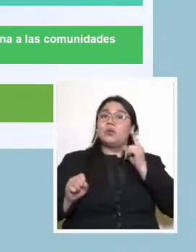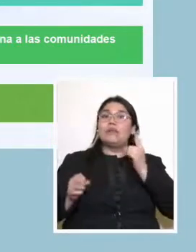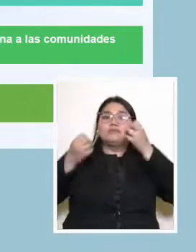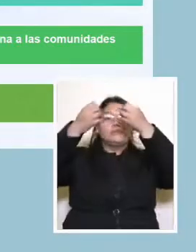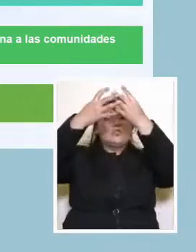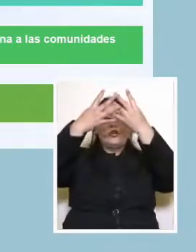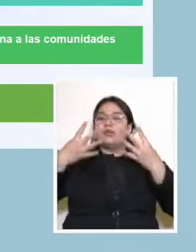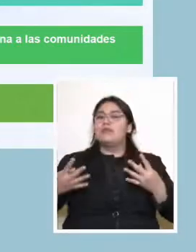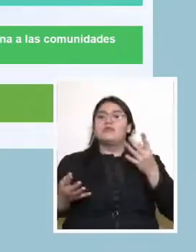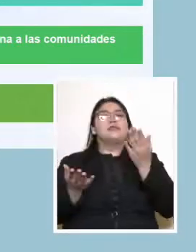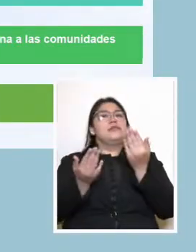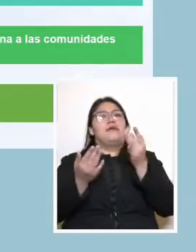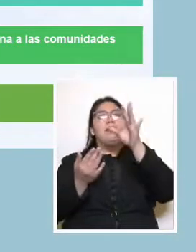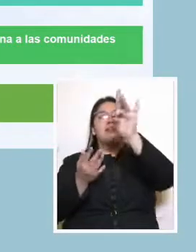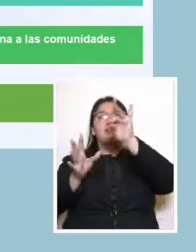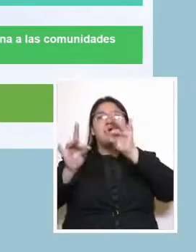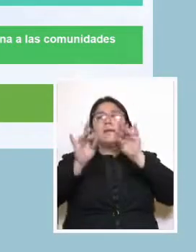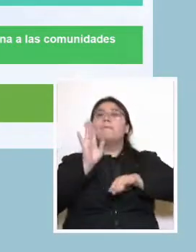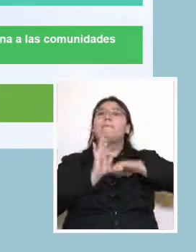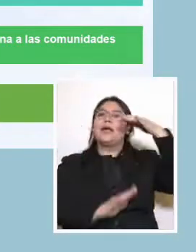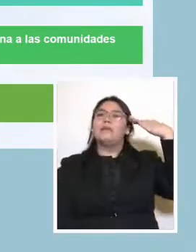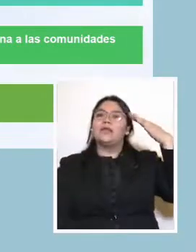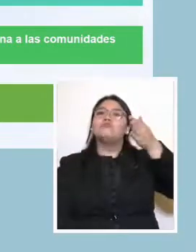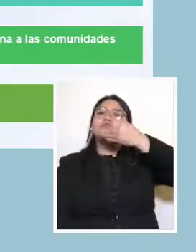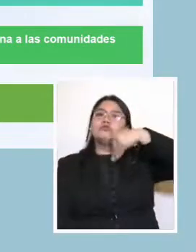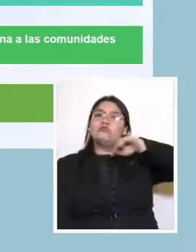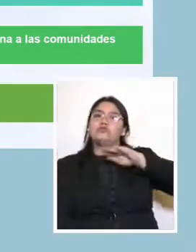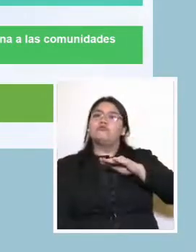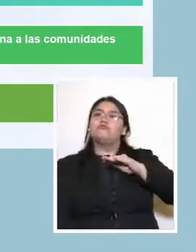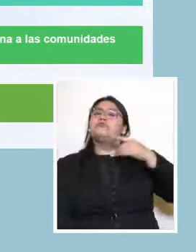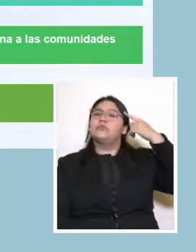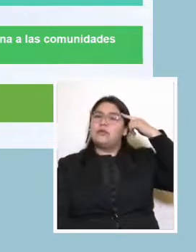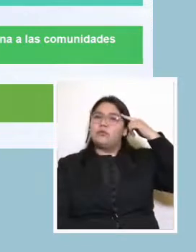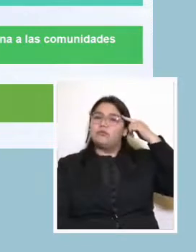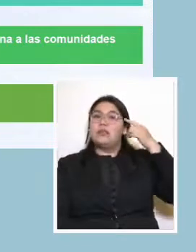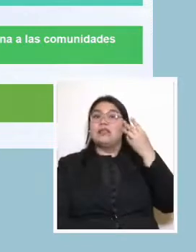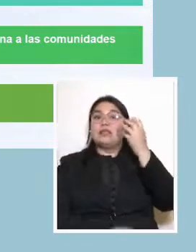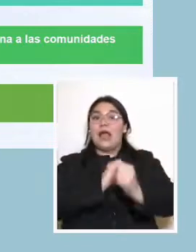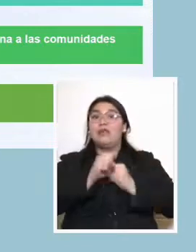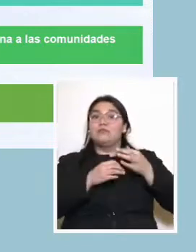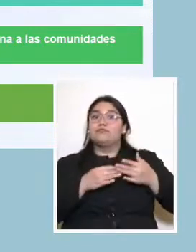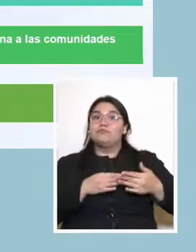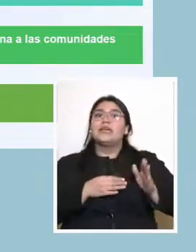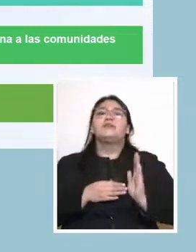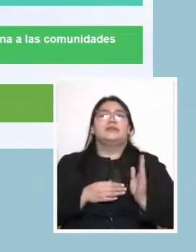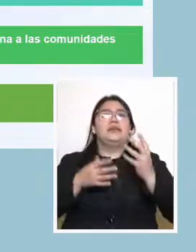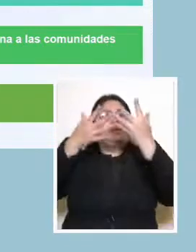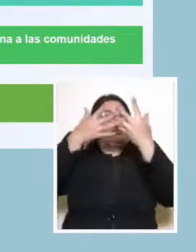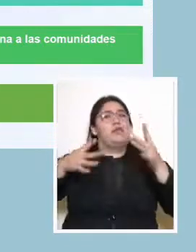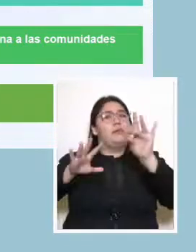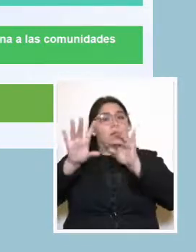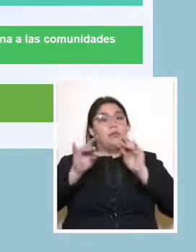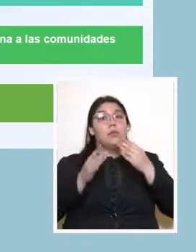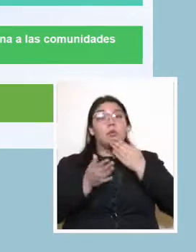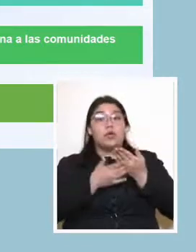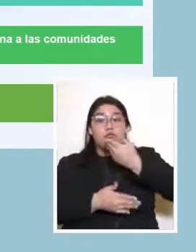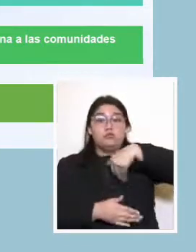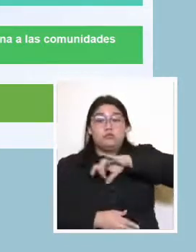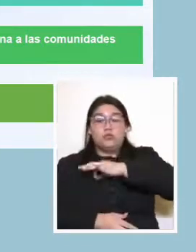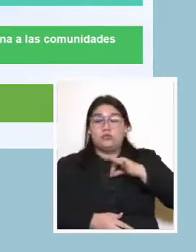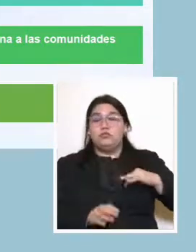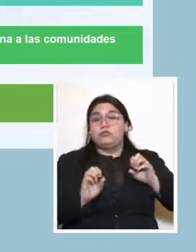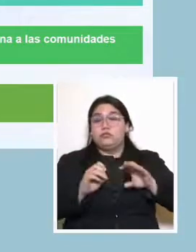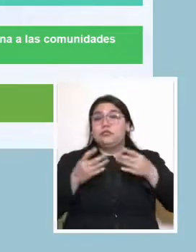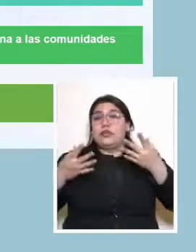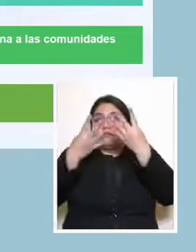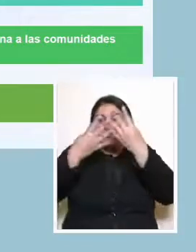y es parte de lo que vamos a proponer, mantener un currículum priorizado los próximos 3 años también, hasta que hagamos, ¿no es cierto?, el cambio curricular correspondiente. ¿Qué es